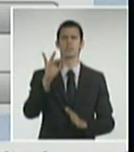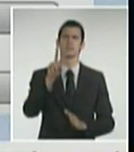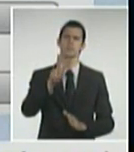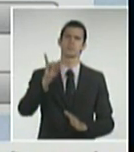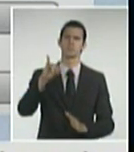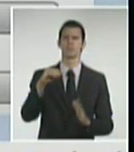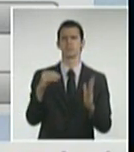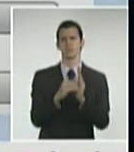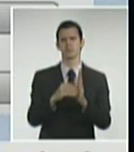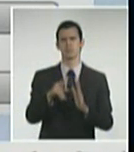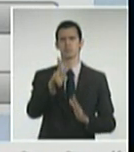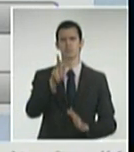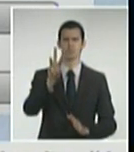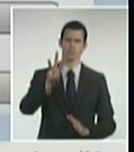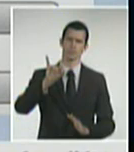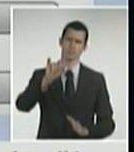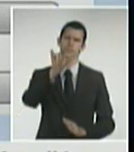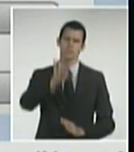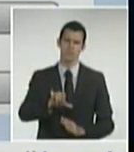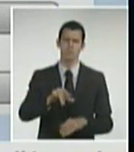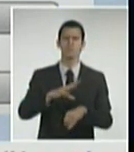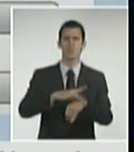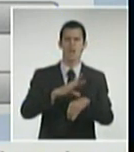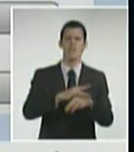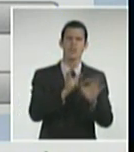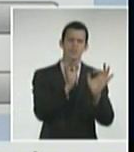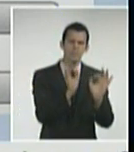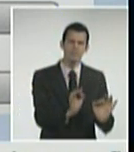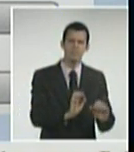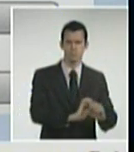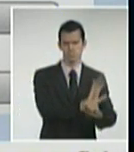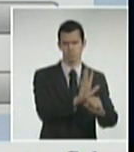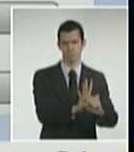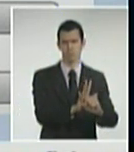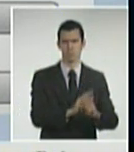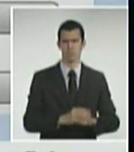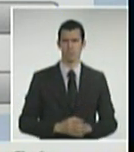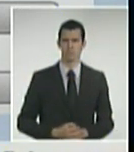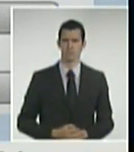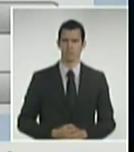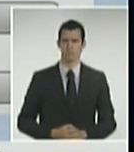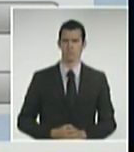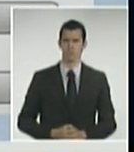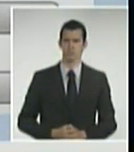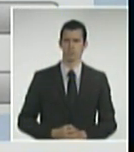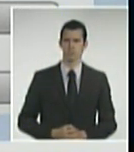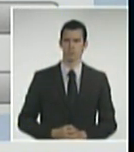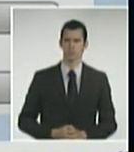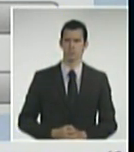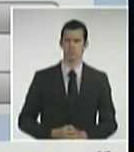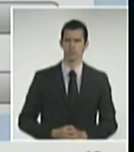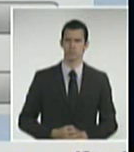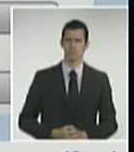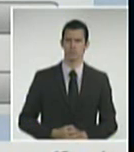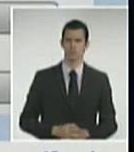75.726.236 personas diagnosticadas con la enfermedad. Estamos hablando incluso de